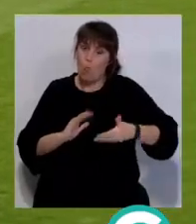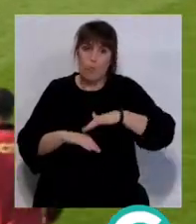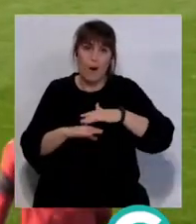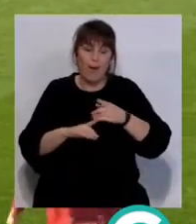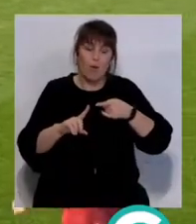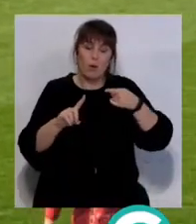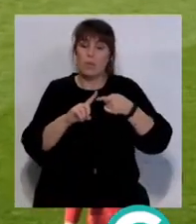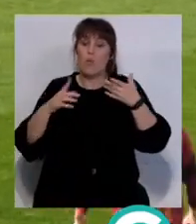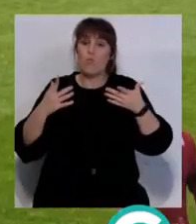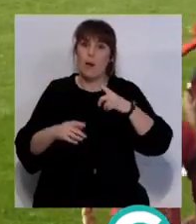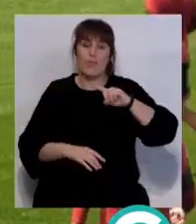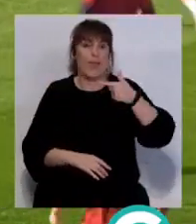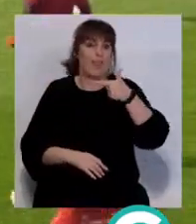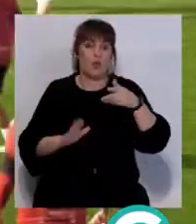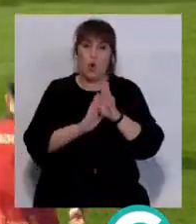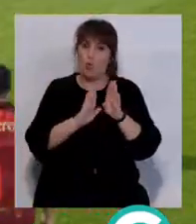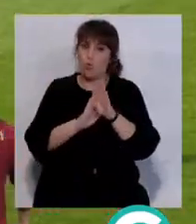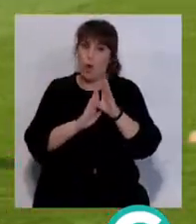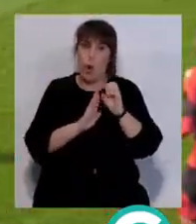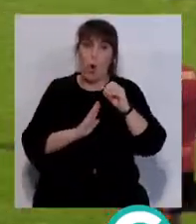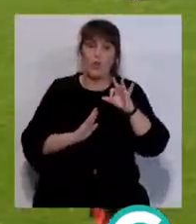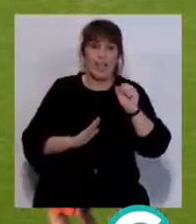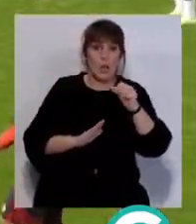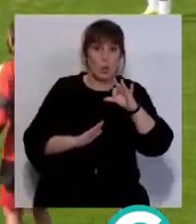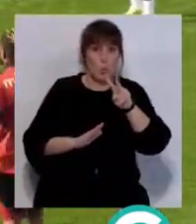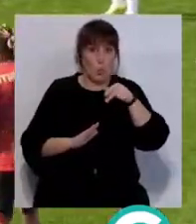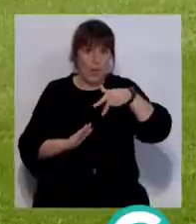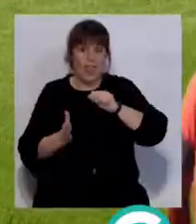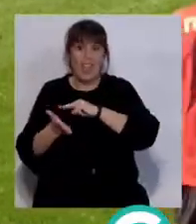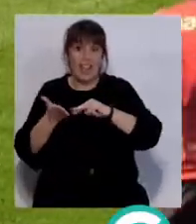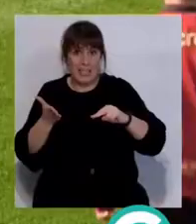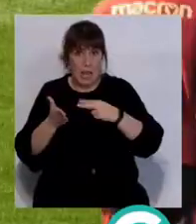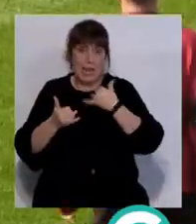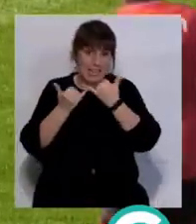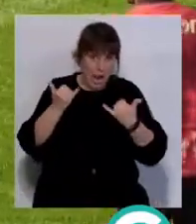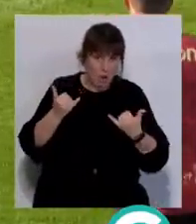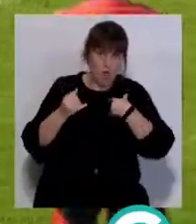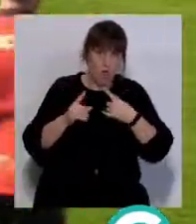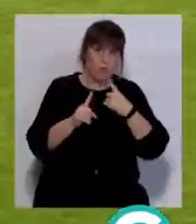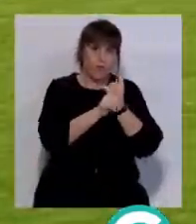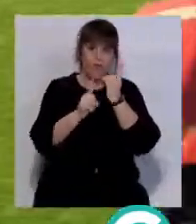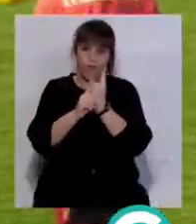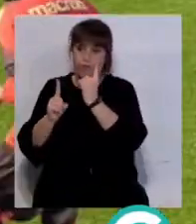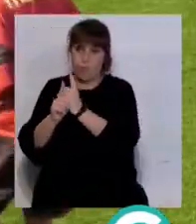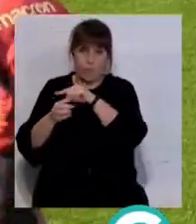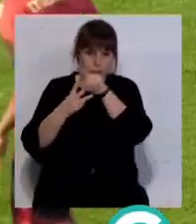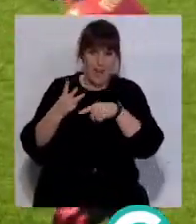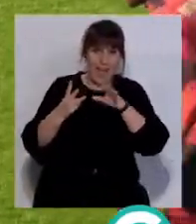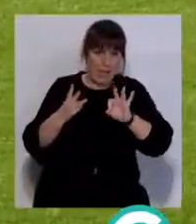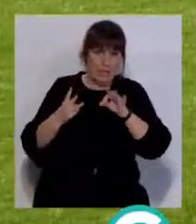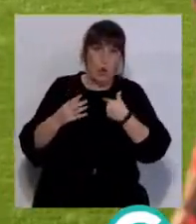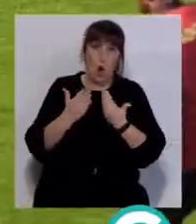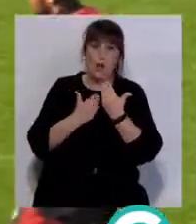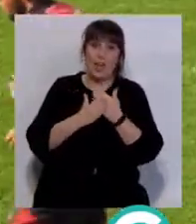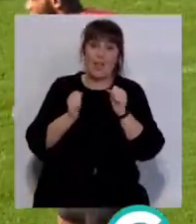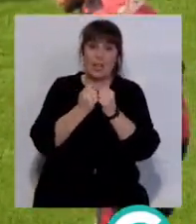el objetivo de la permanencia. Osasuna, Celta y Rayo son los próximos rivales. La Liga ha confirmado los horarios de la jornada 28